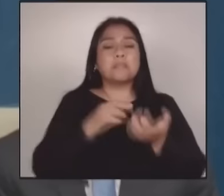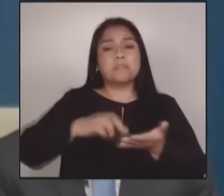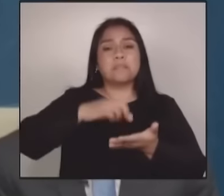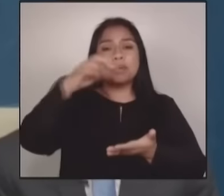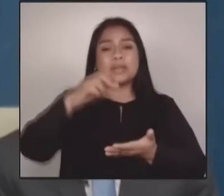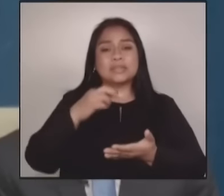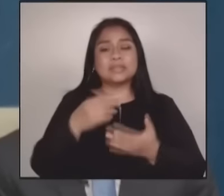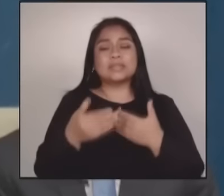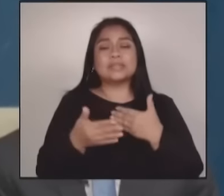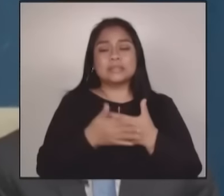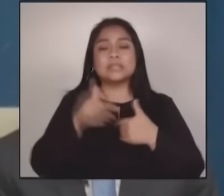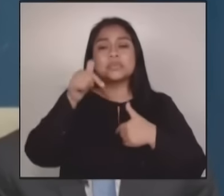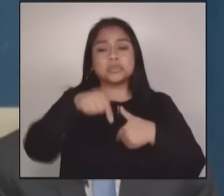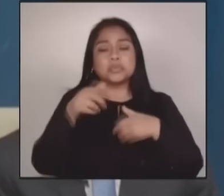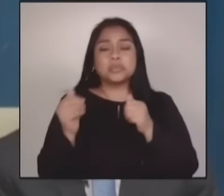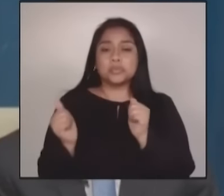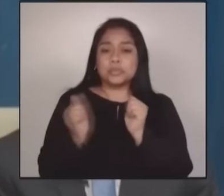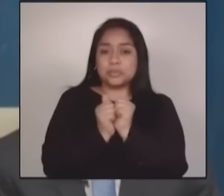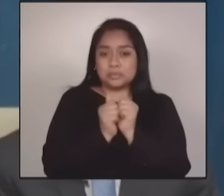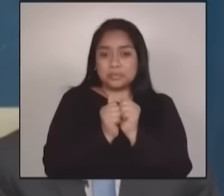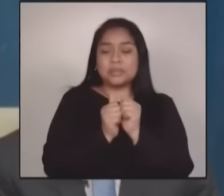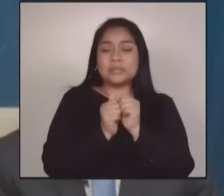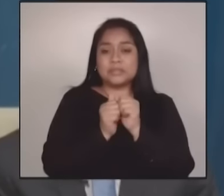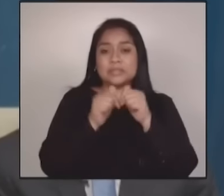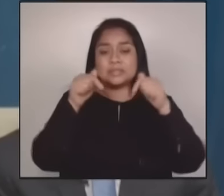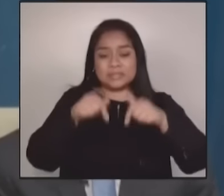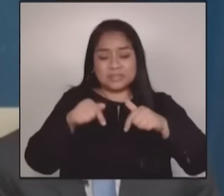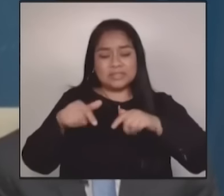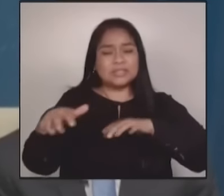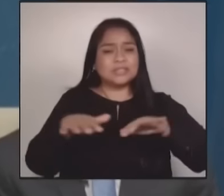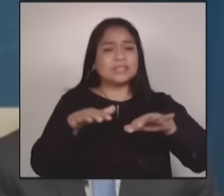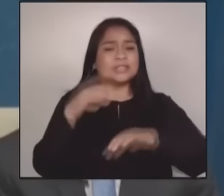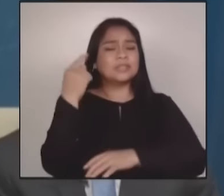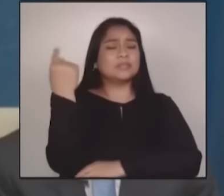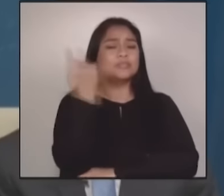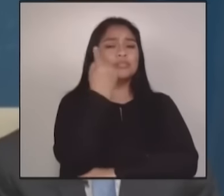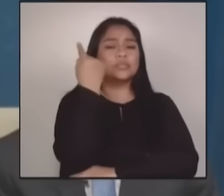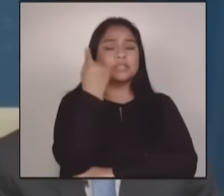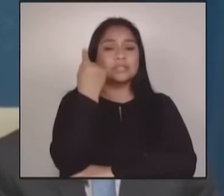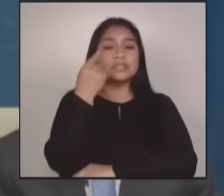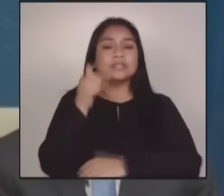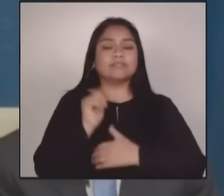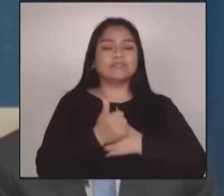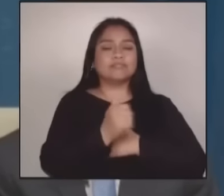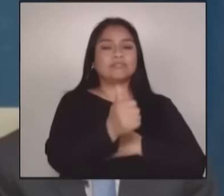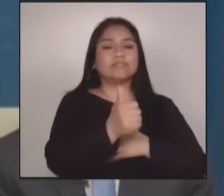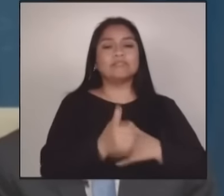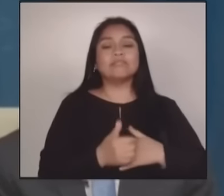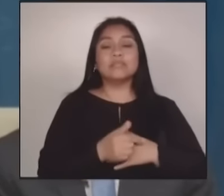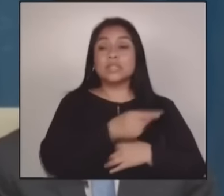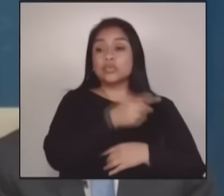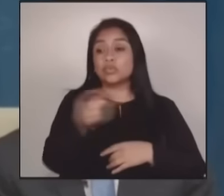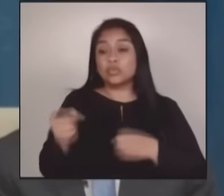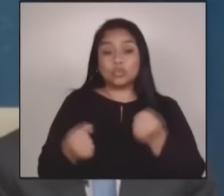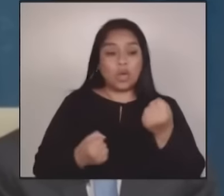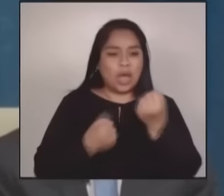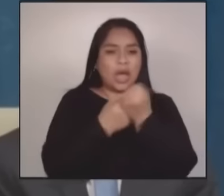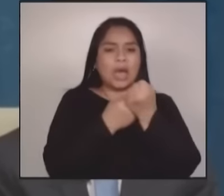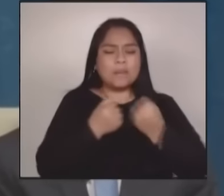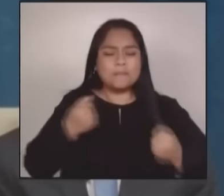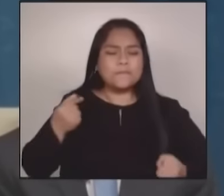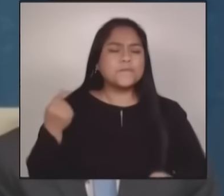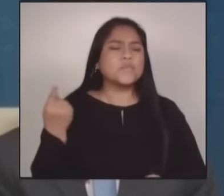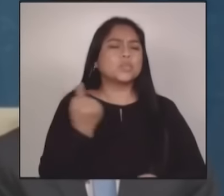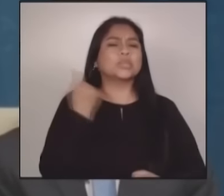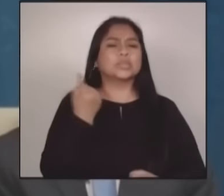hermanas que nos acompañan en este significativo avance. Su apoyo ha sido